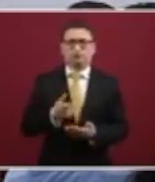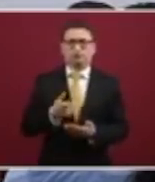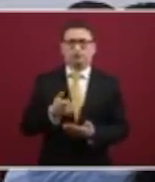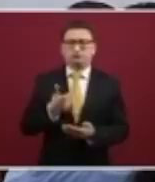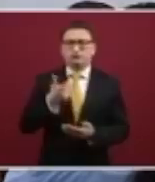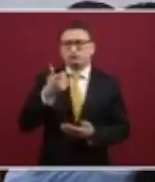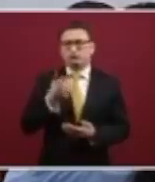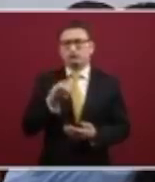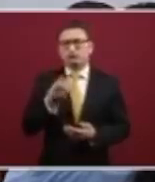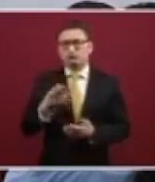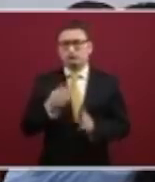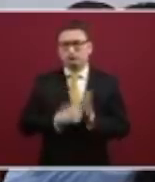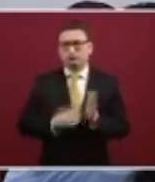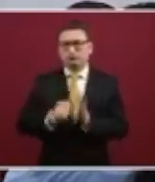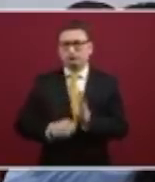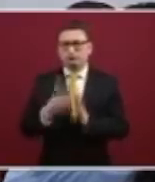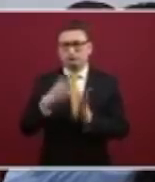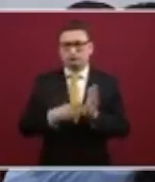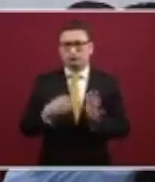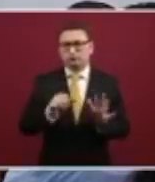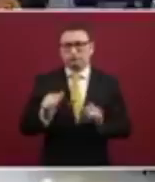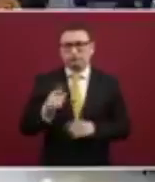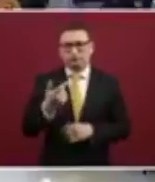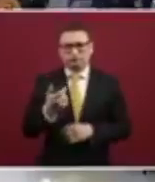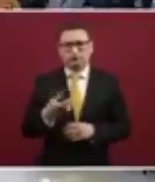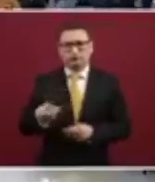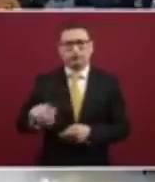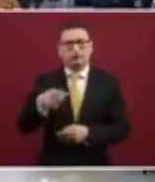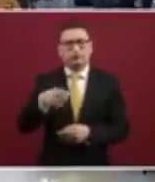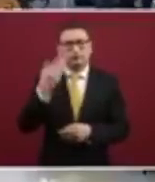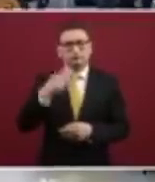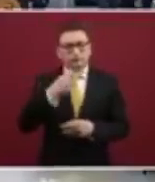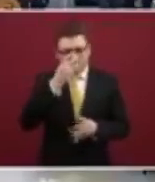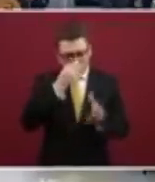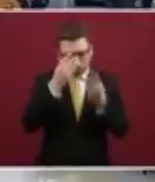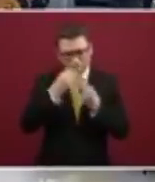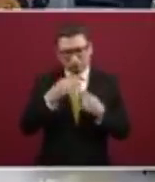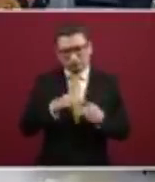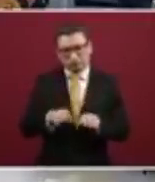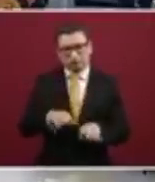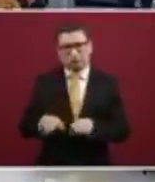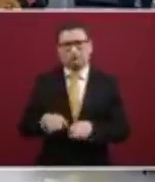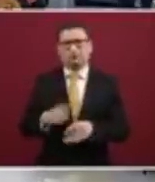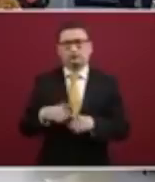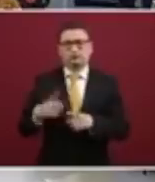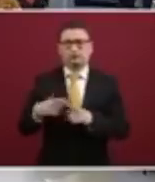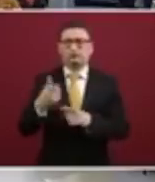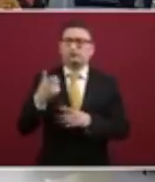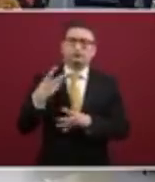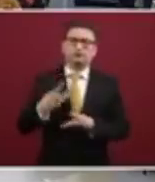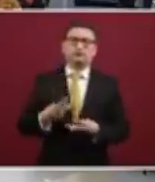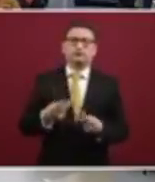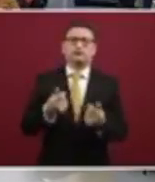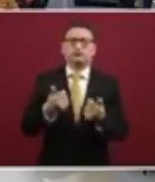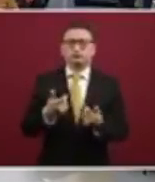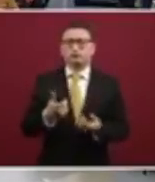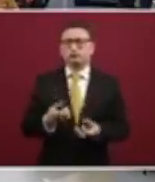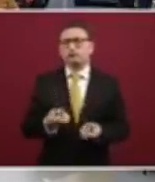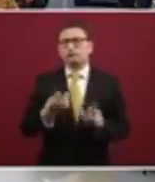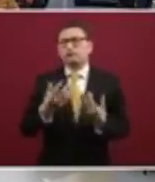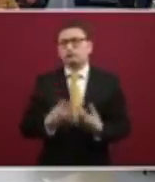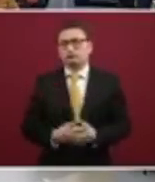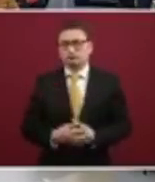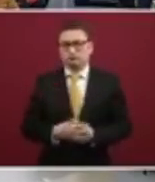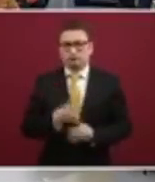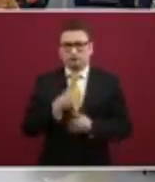3,600 pesos mensuales como aprendiz. Estamos hablando de una derrama en